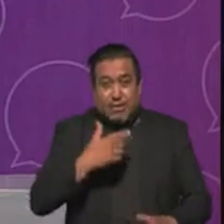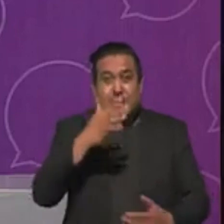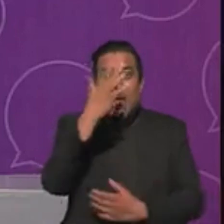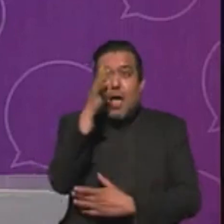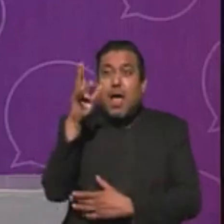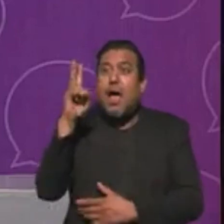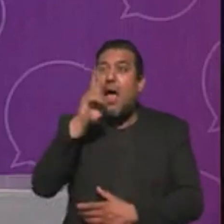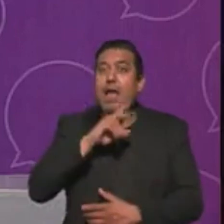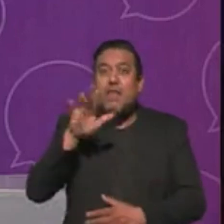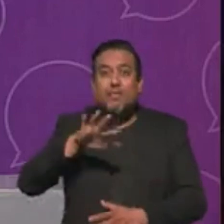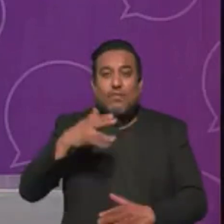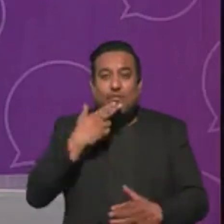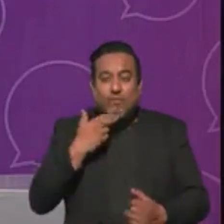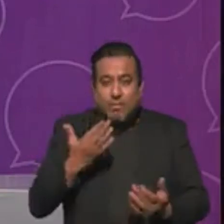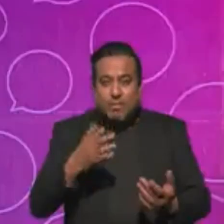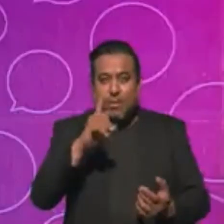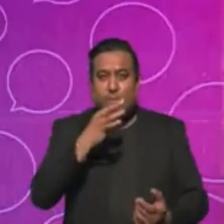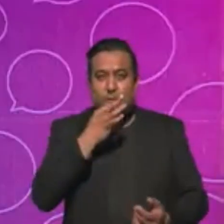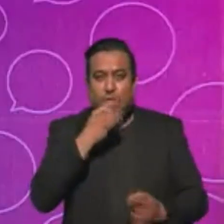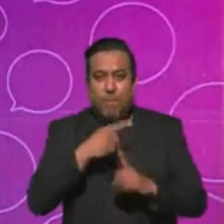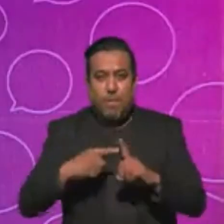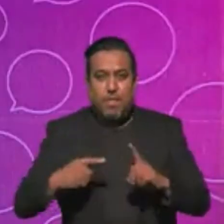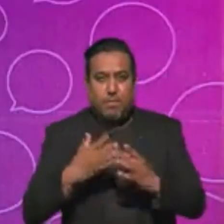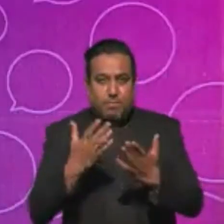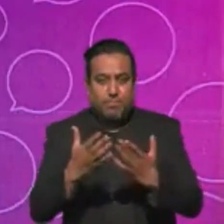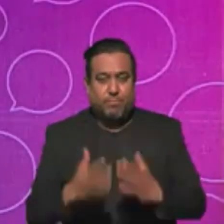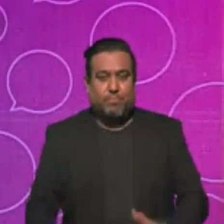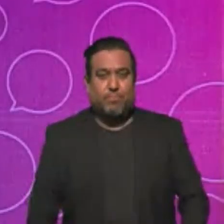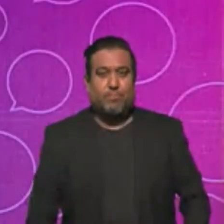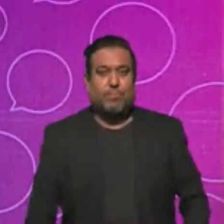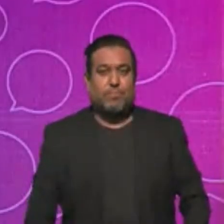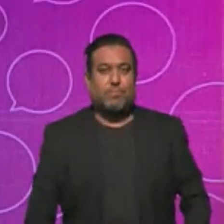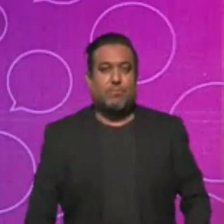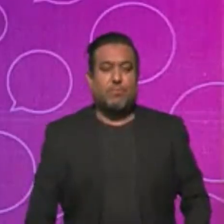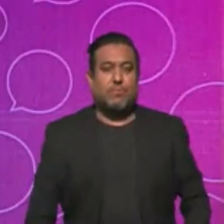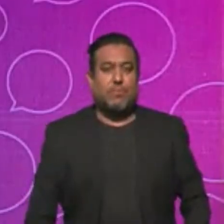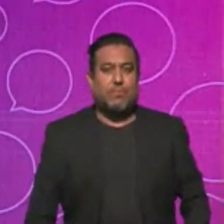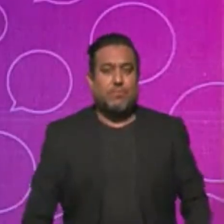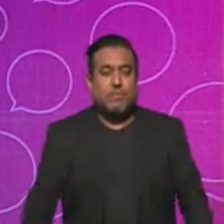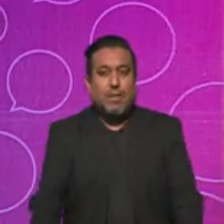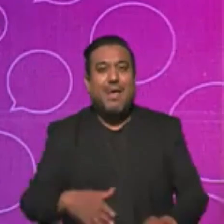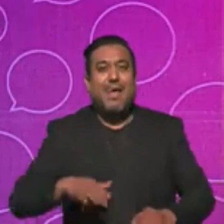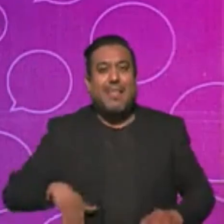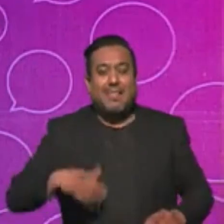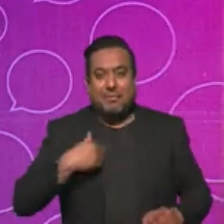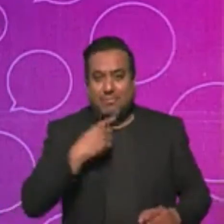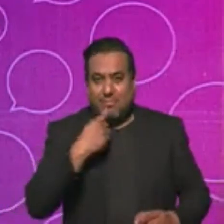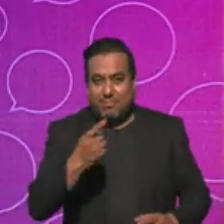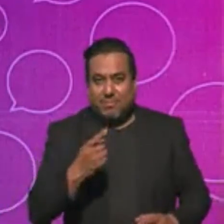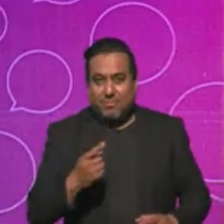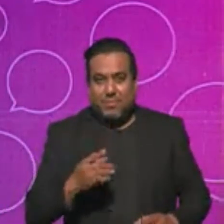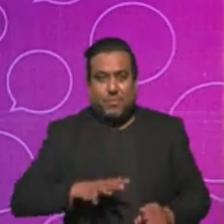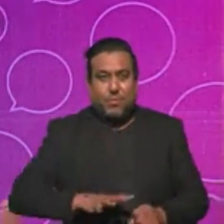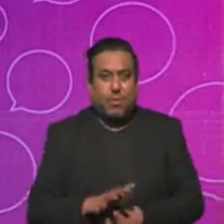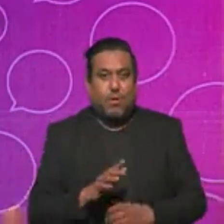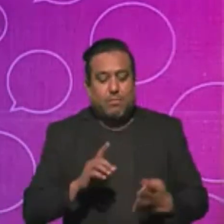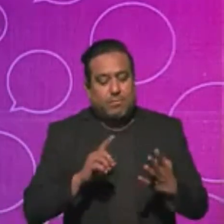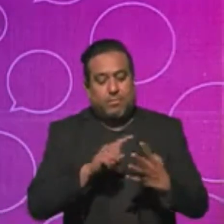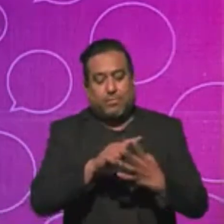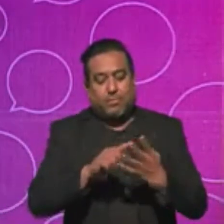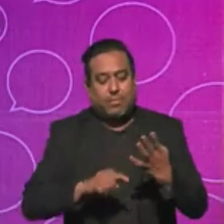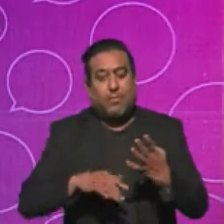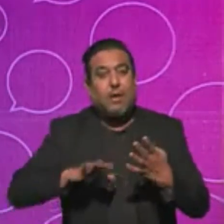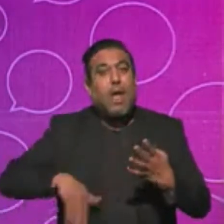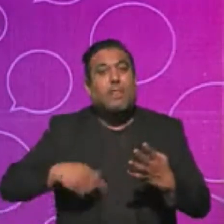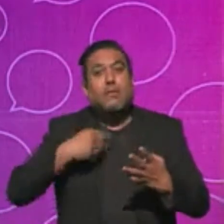tiene un minuto y medio candidato Gracias en el primer segmento te hablé acerca de los cuatro polos en los que